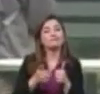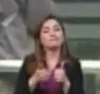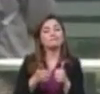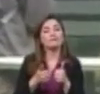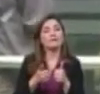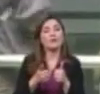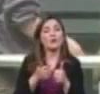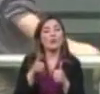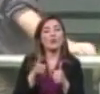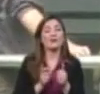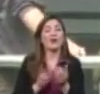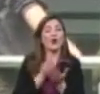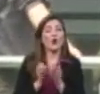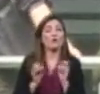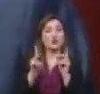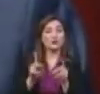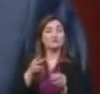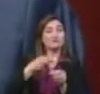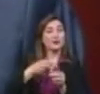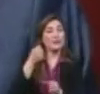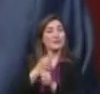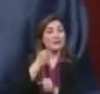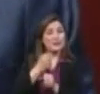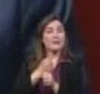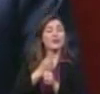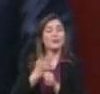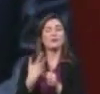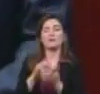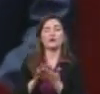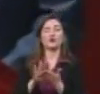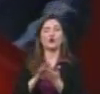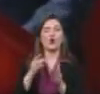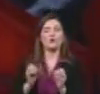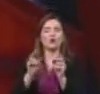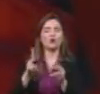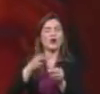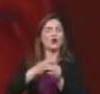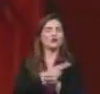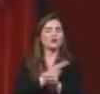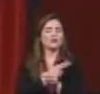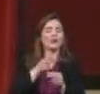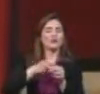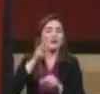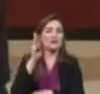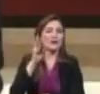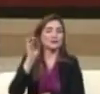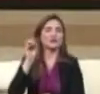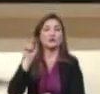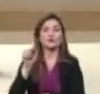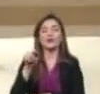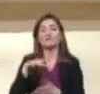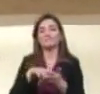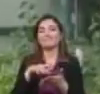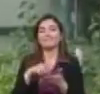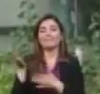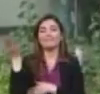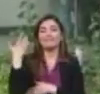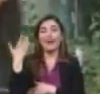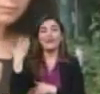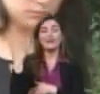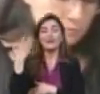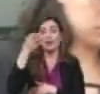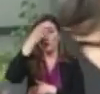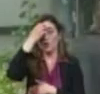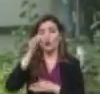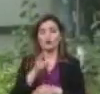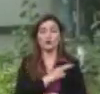ampliar los cupos y ofertas académicas, pues según el titular de la CENESID, Augusto Barrera, cerca de 600.000 estudiantes quedaron fuera de la